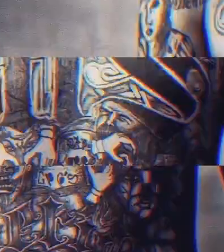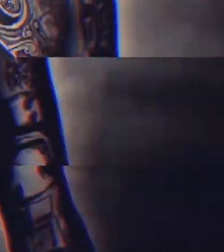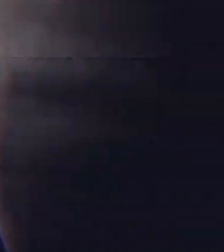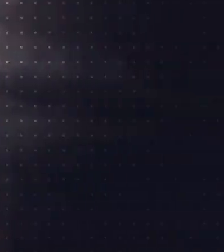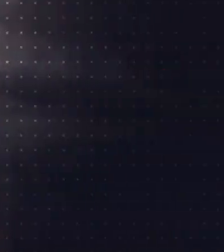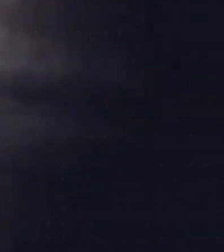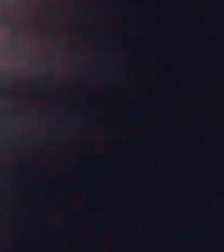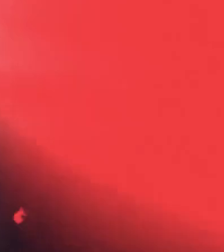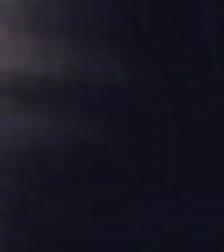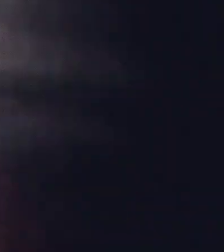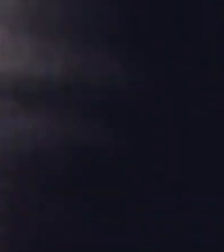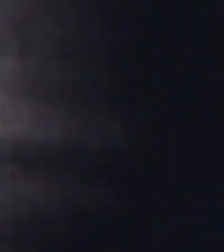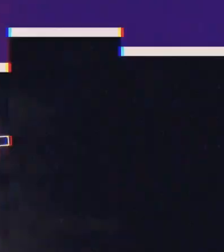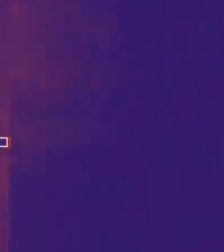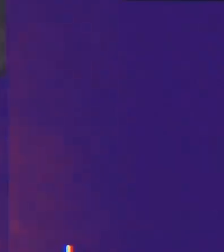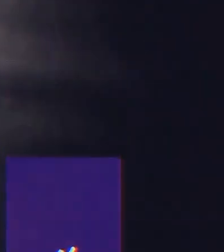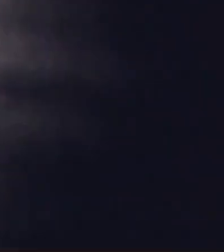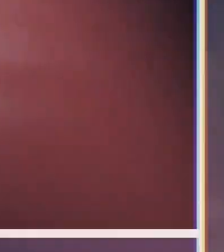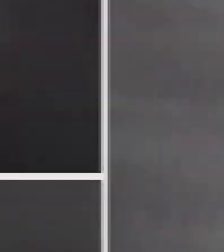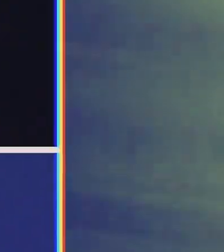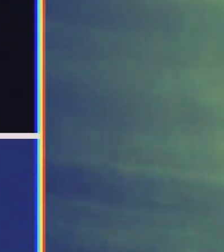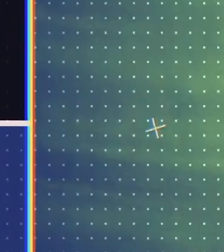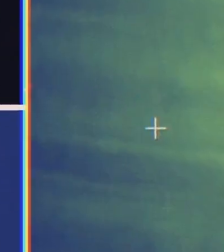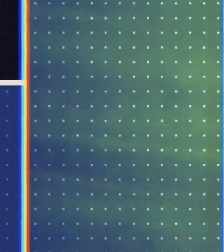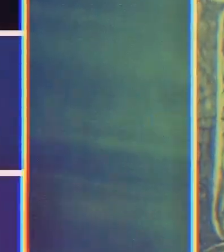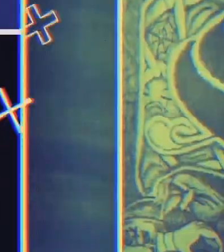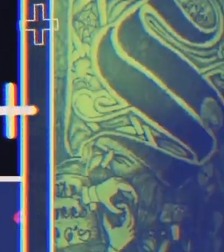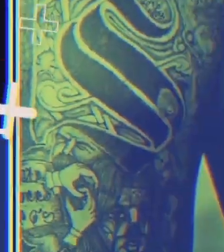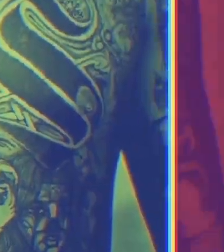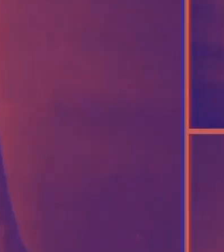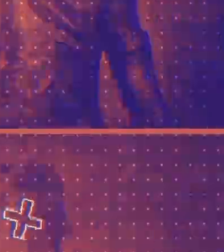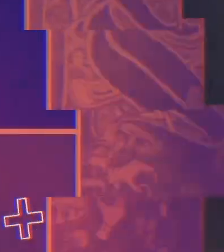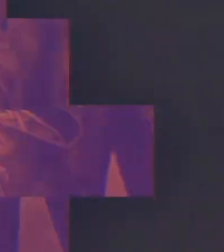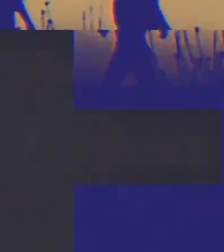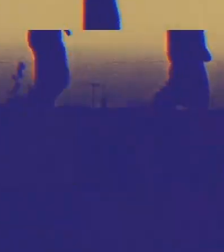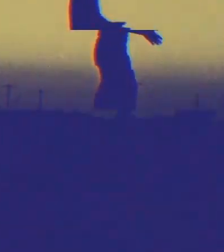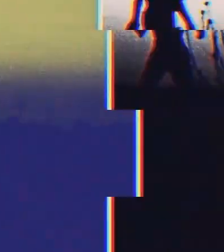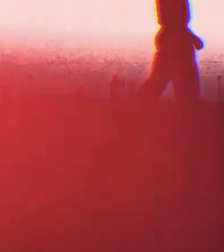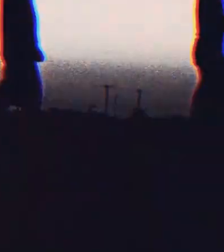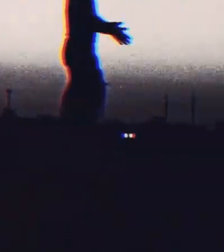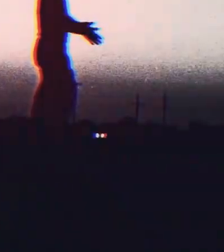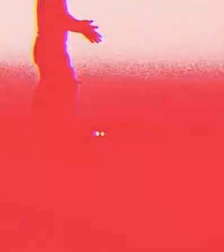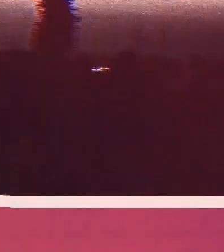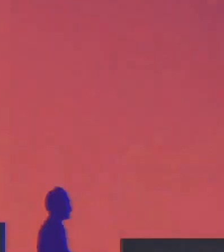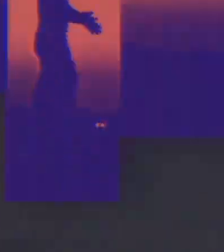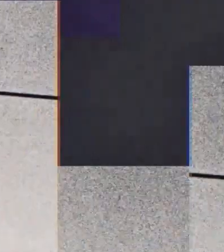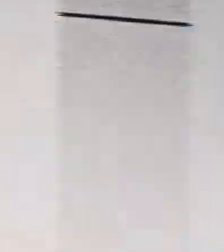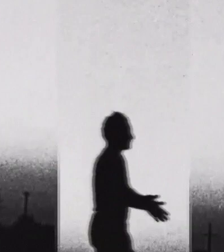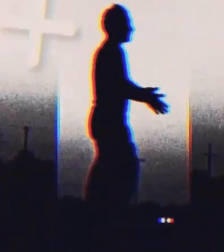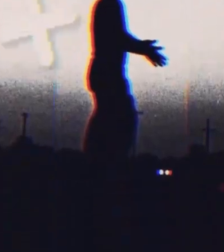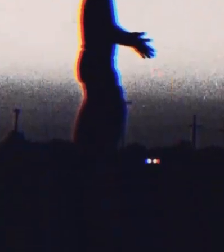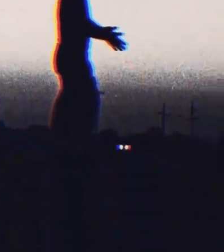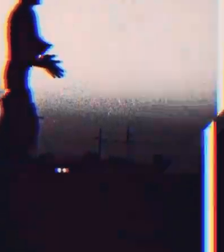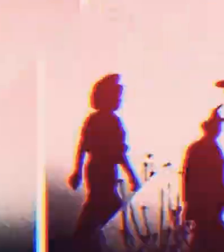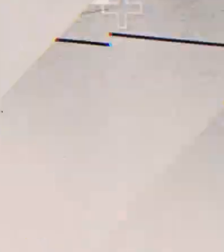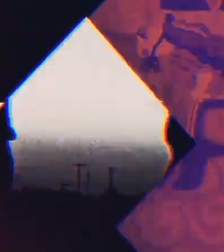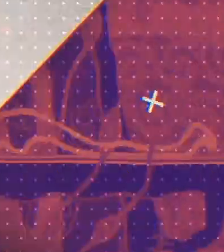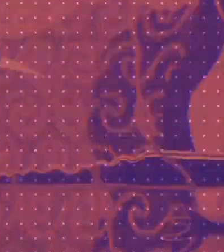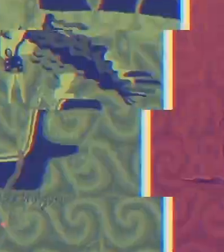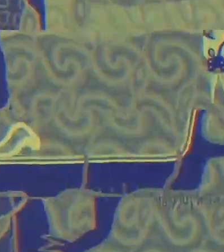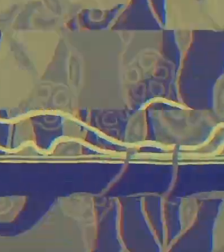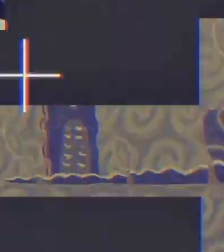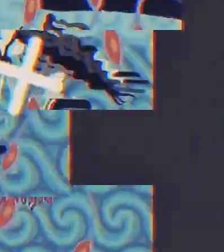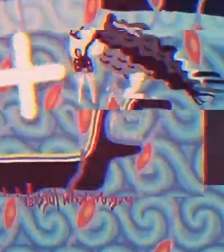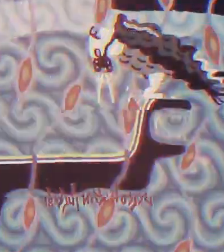se incorporaron a las pandillas y al crimen organizado que hoy en día siguen diezmando este territorio a pesar de la relativa